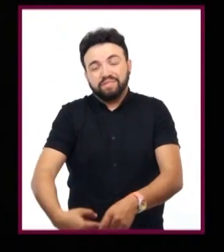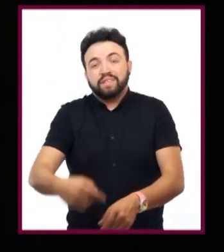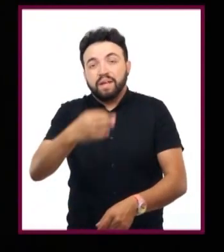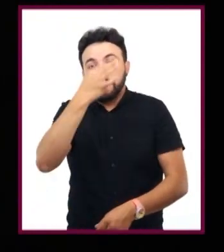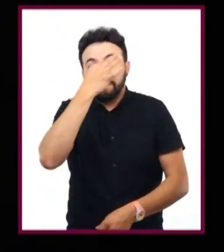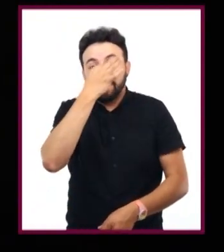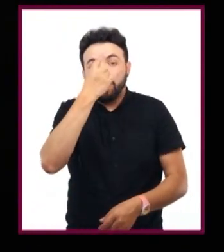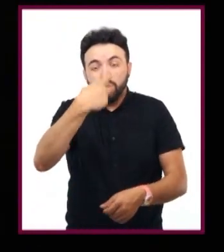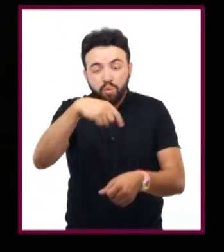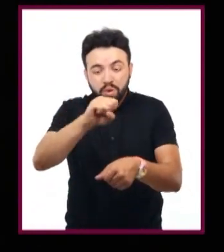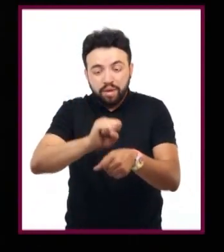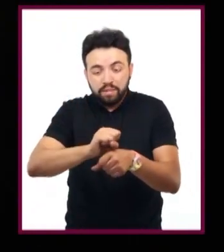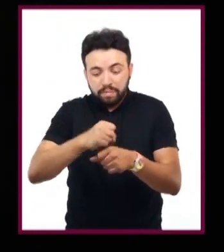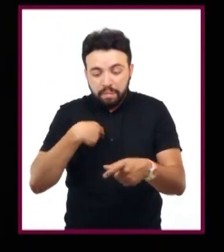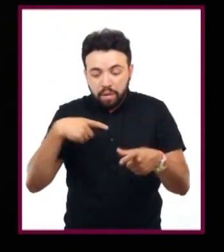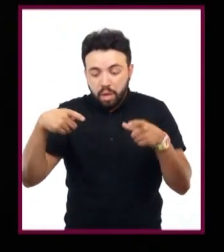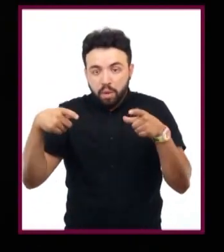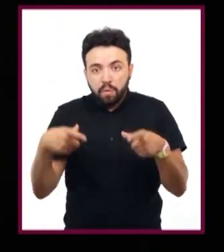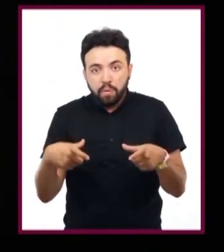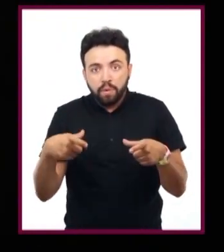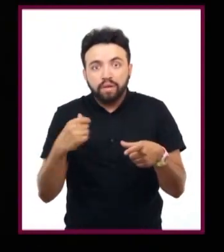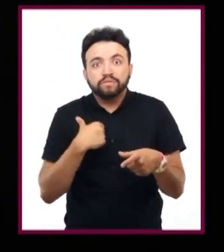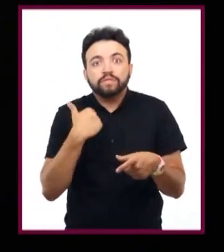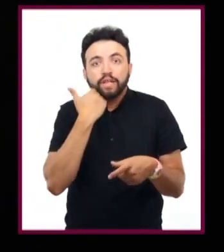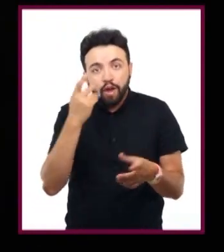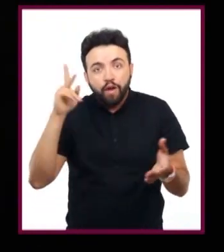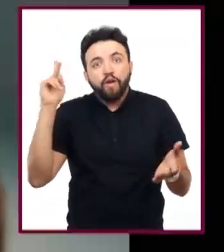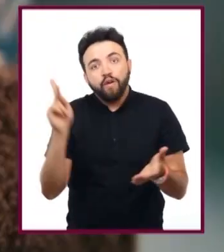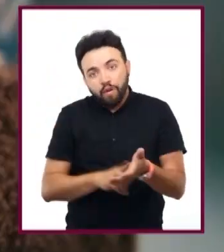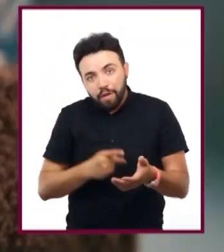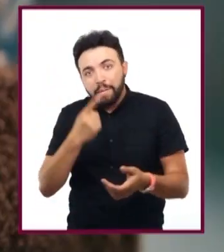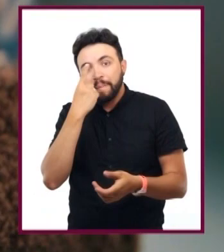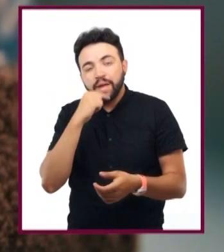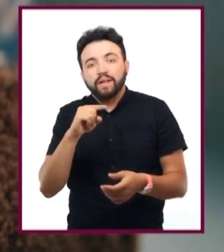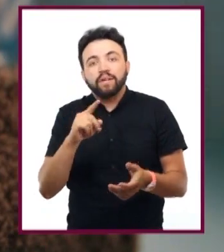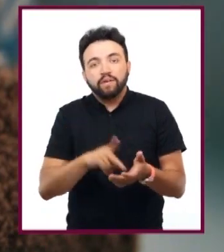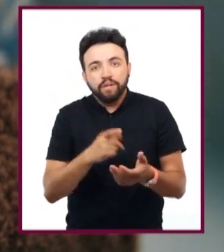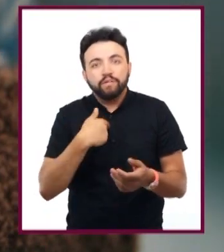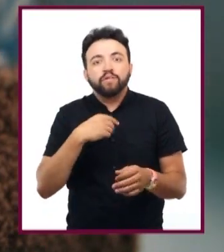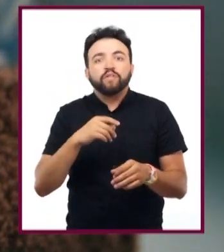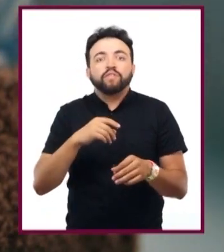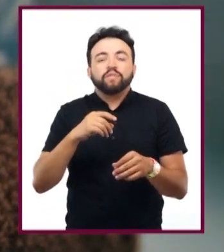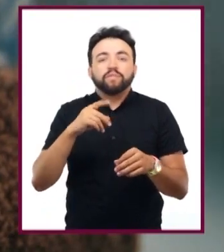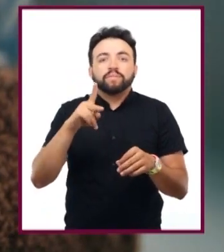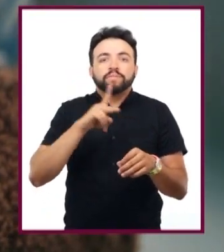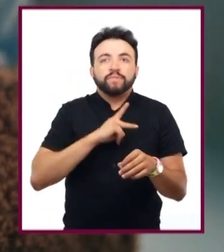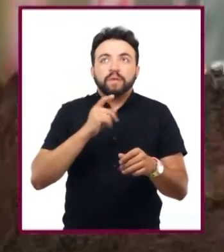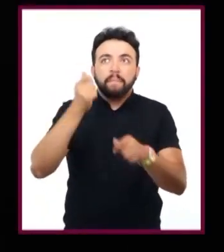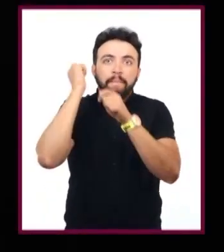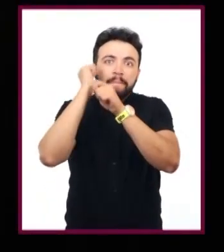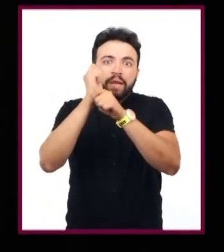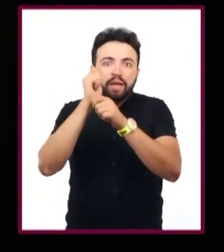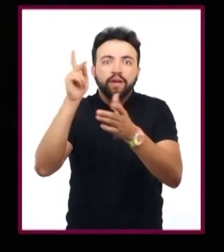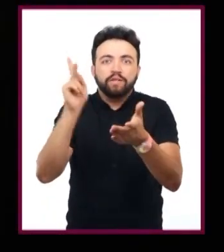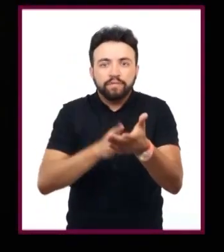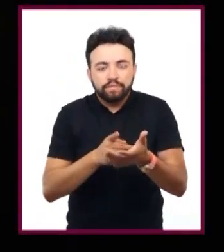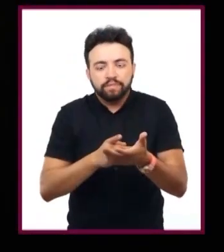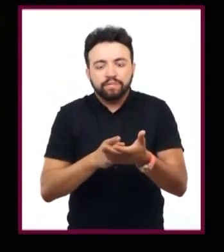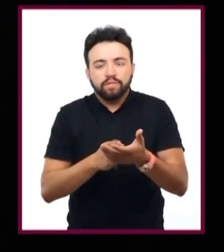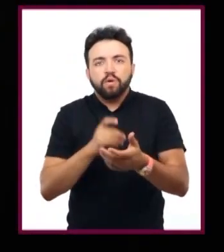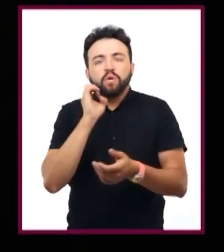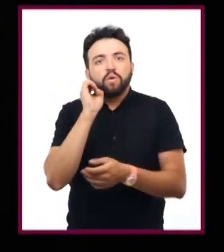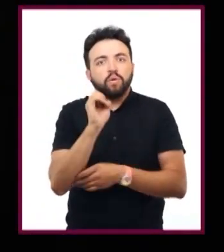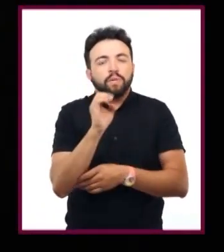nos hacía larguísimo. Apenas había pasado una semana de que habíamos soplado las velitas del pastel y ya queríamos que pasara el tiempo